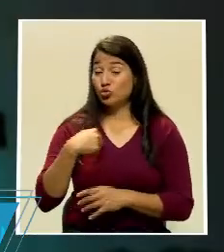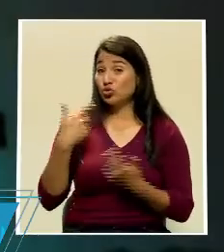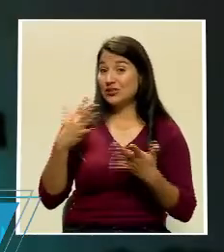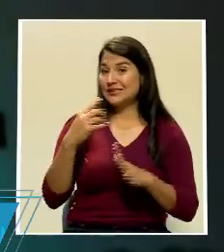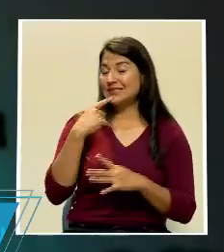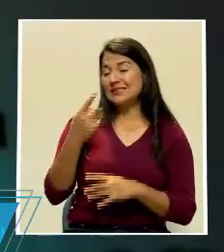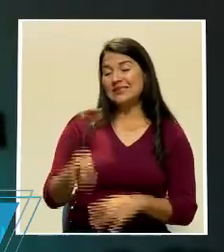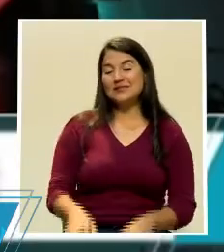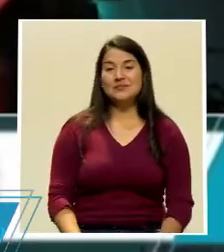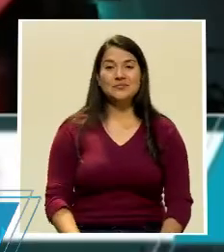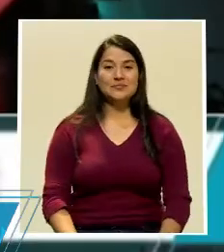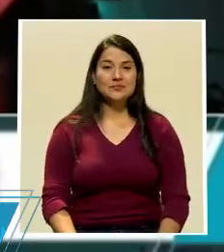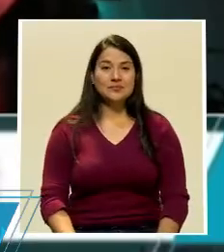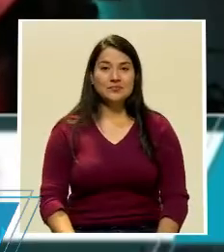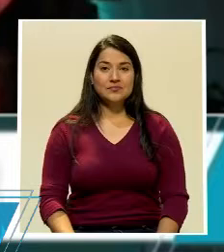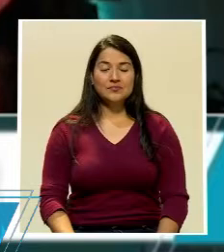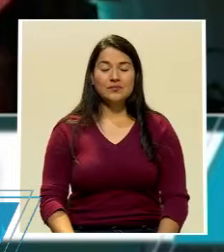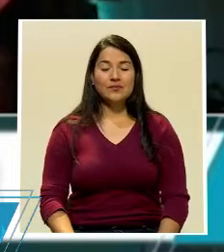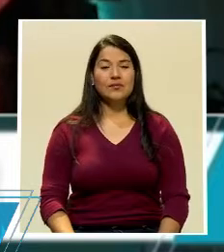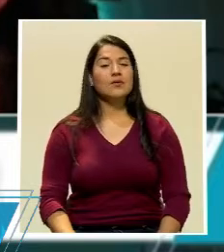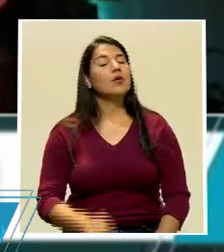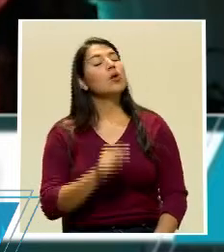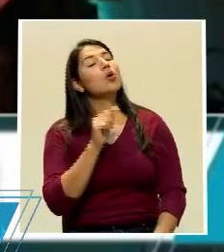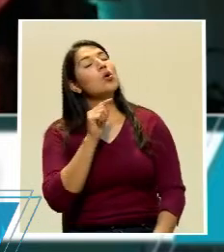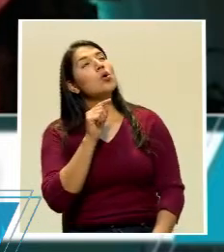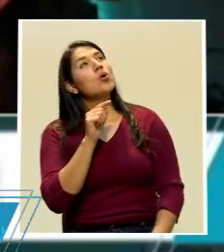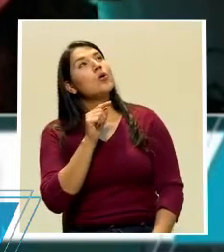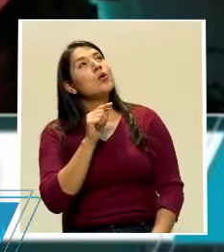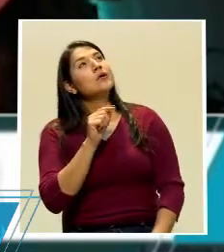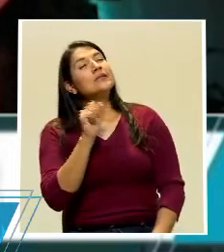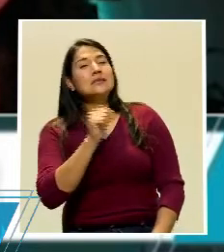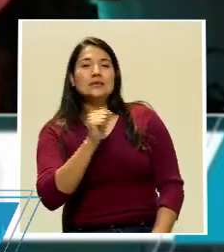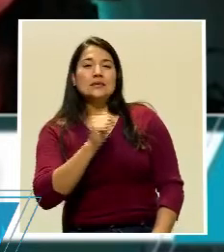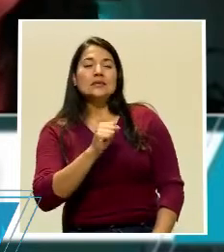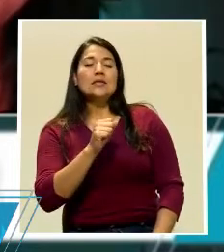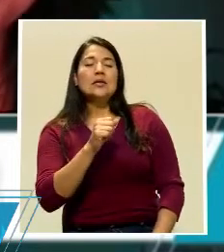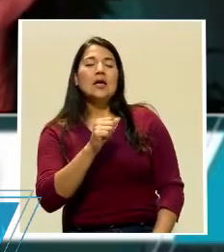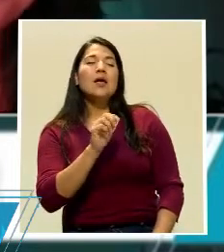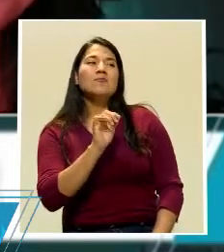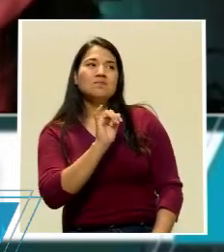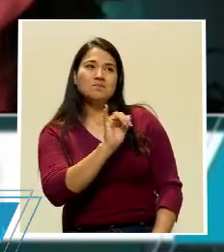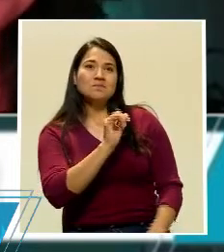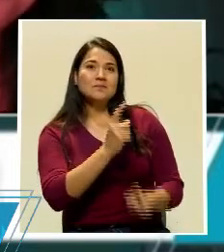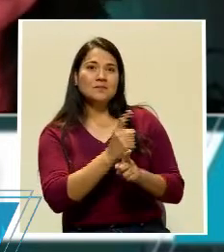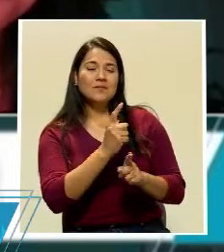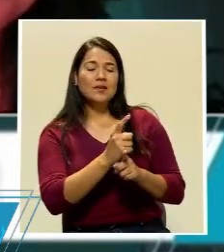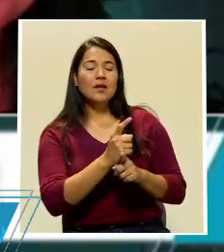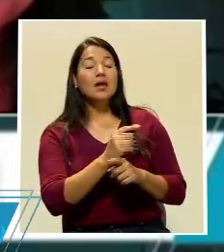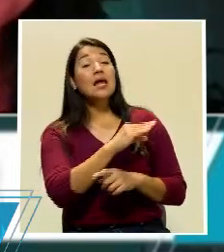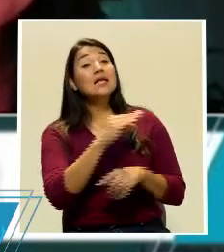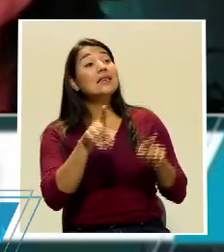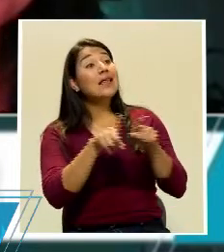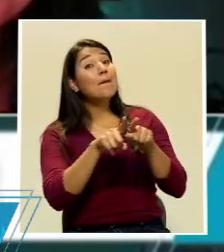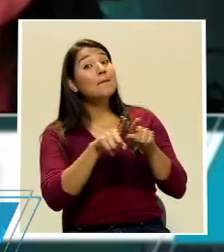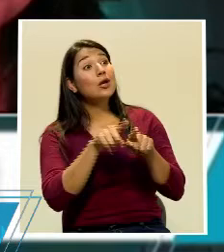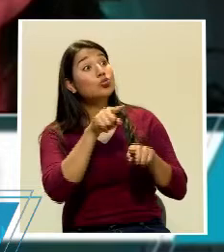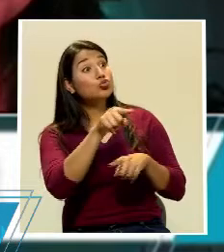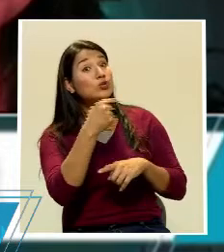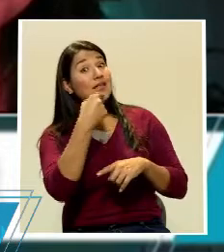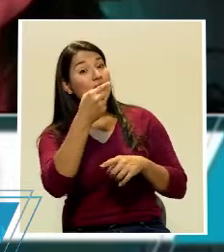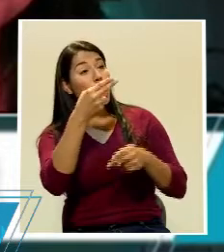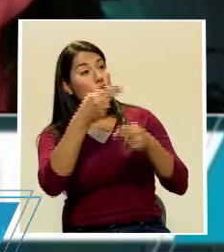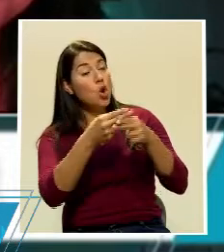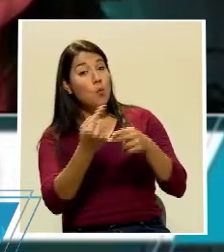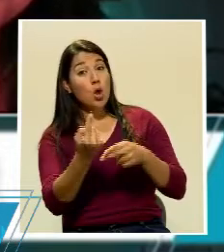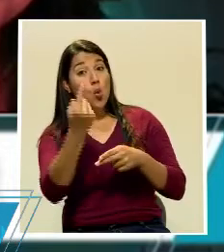anteriormente. Vos, sí, es un poco así, y también usted mencionaba recién el nombre de una